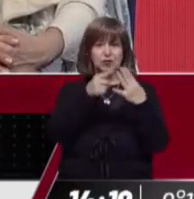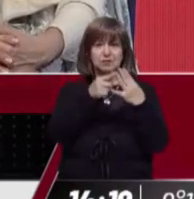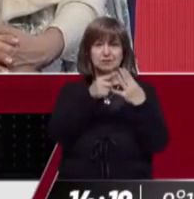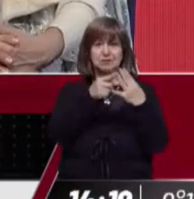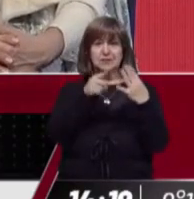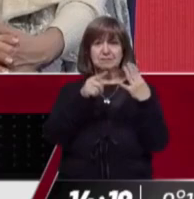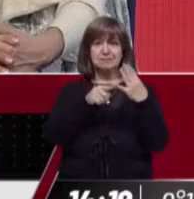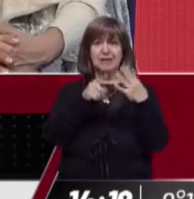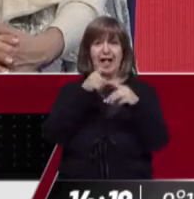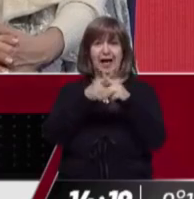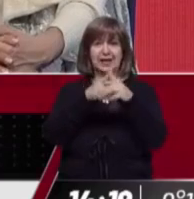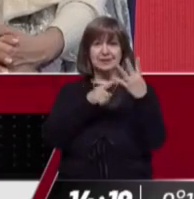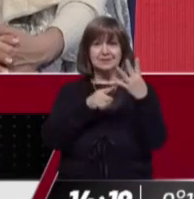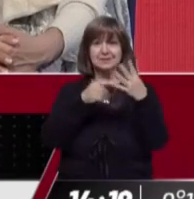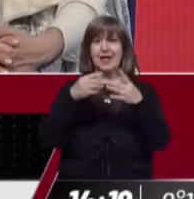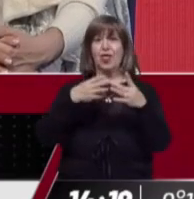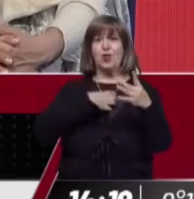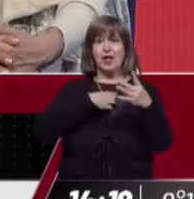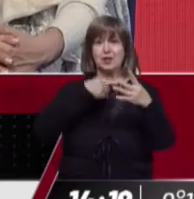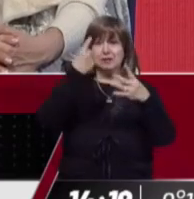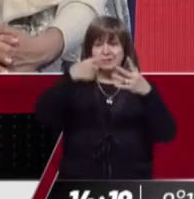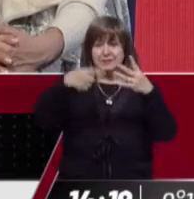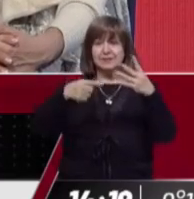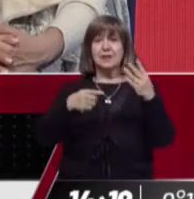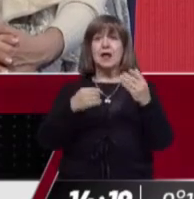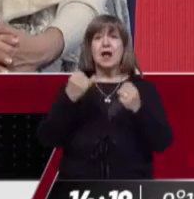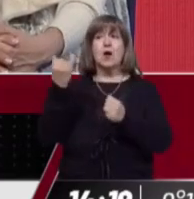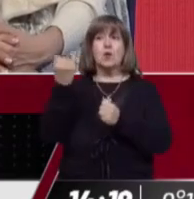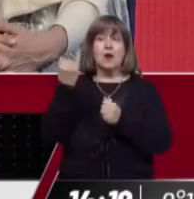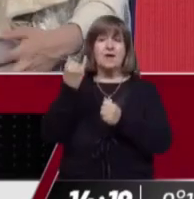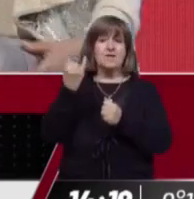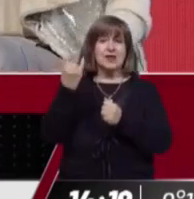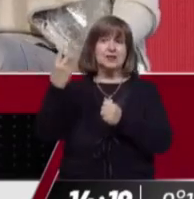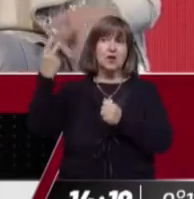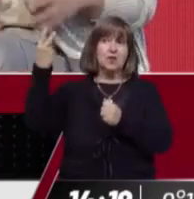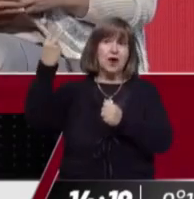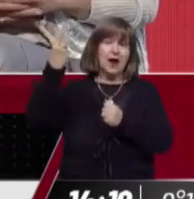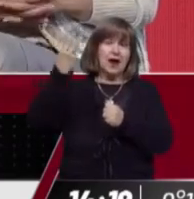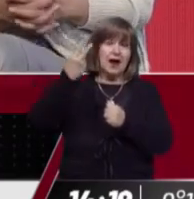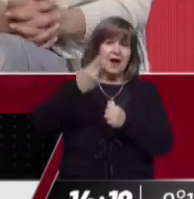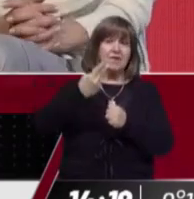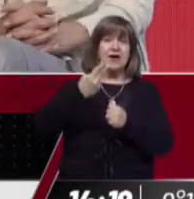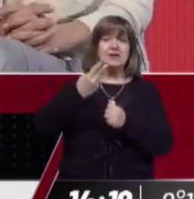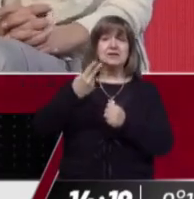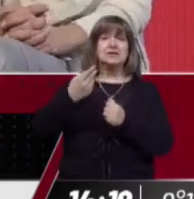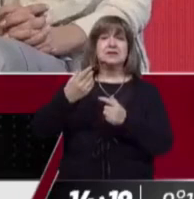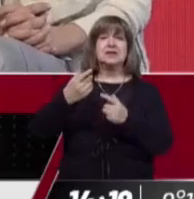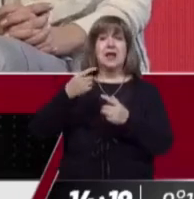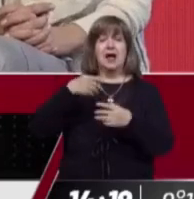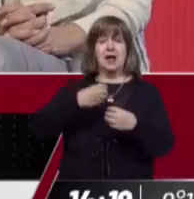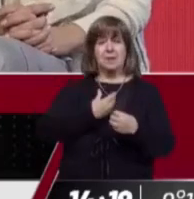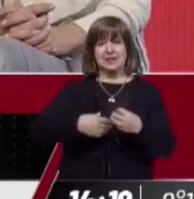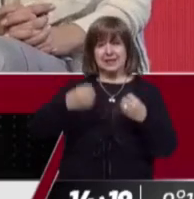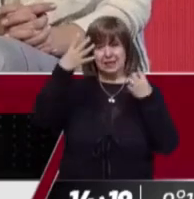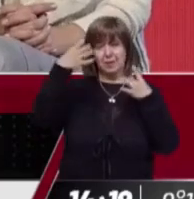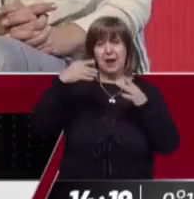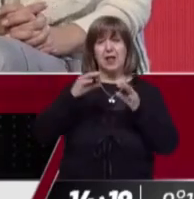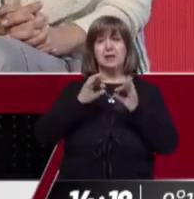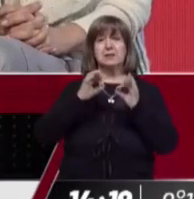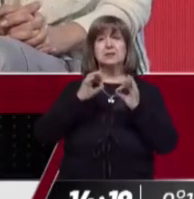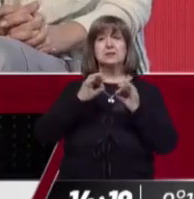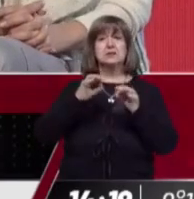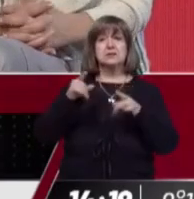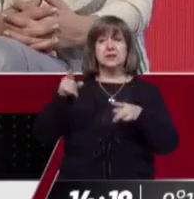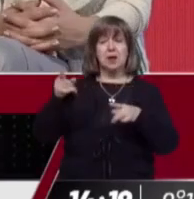día jueves, ¿no? Porque el viernes ya Milei vuelve a la Argentina, pero haciendo escala en El Salvador, donde va a asumir